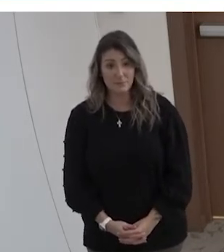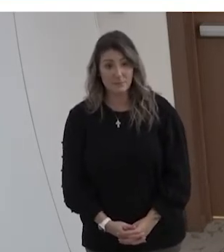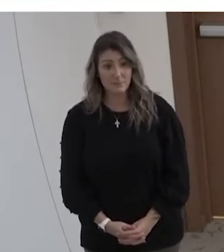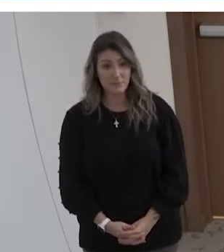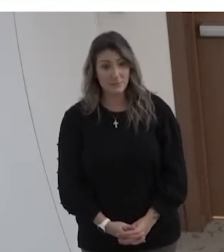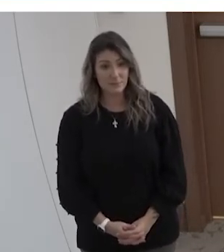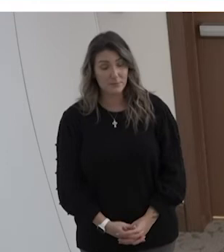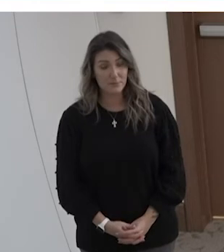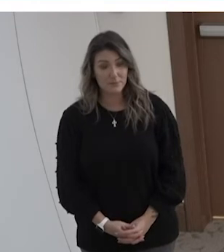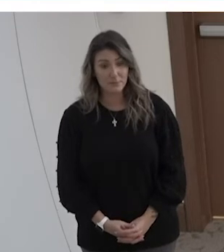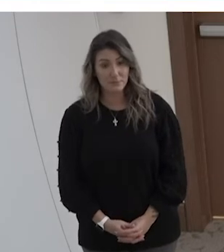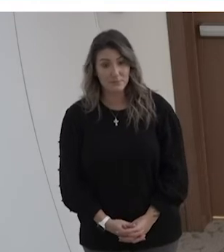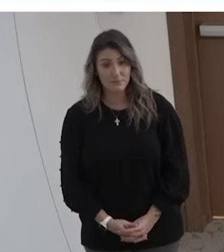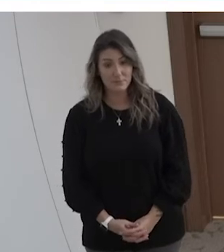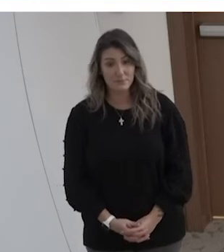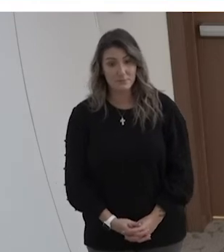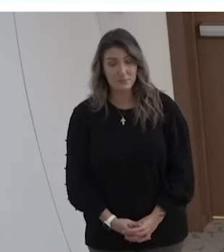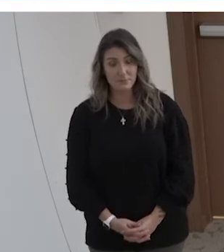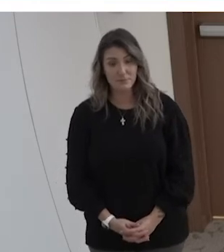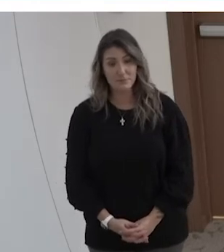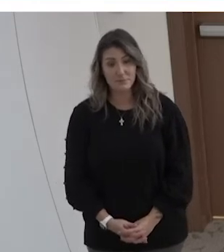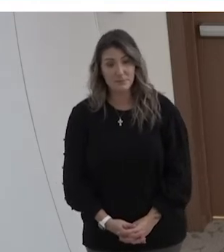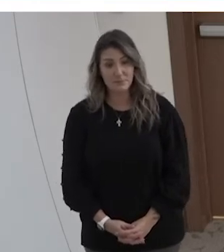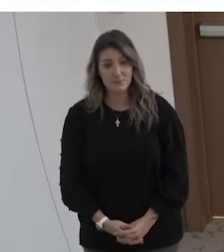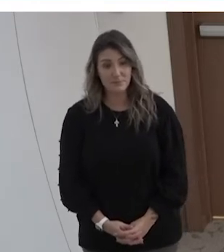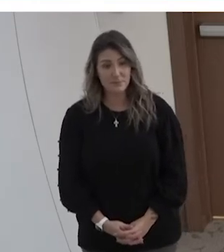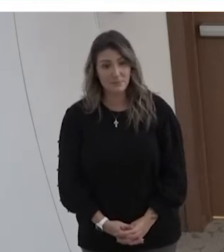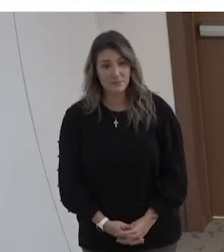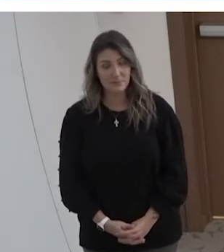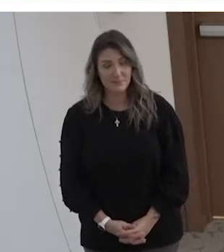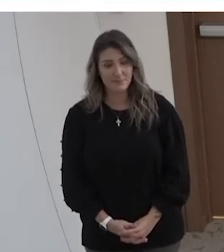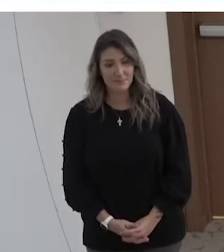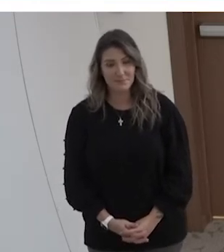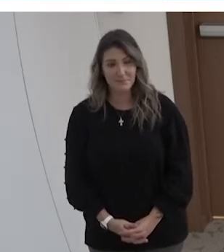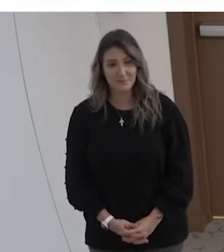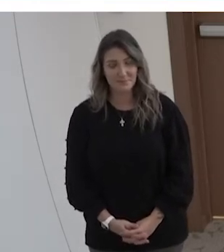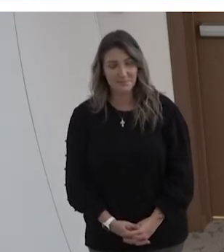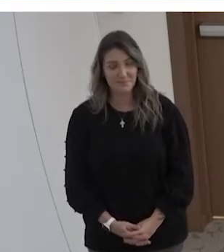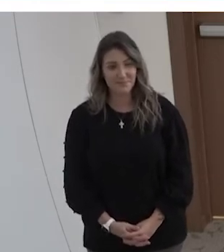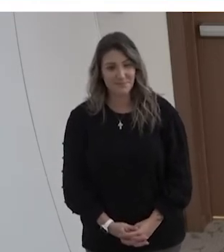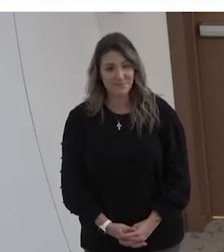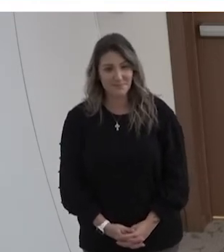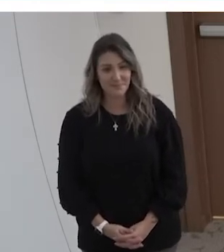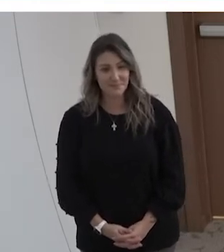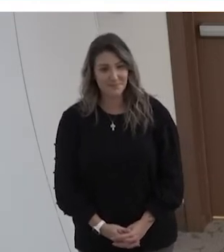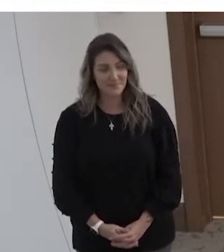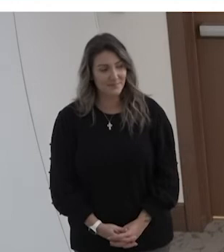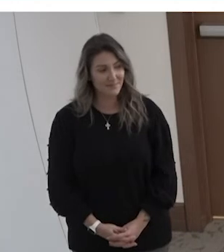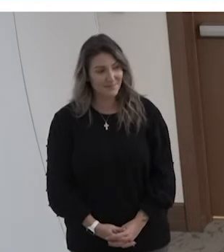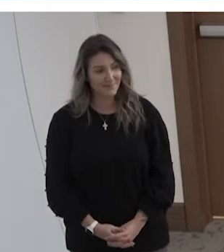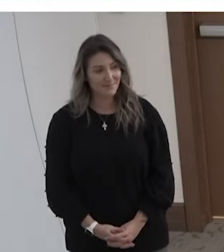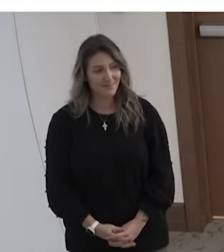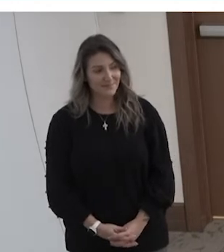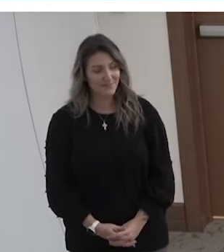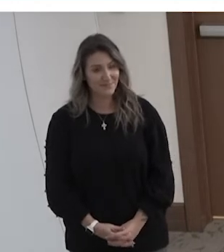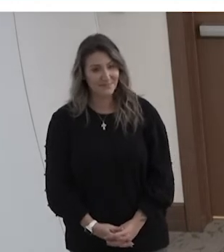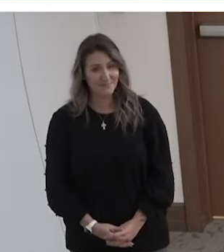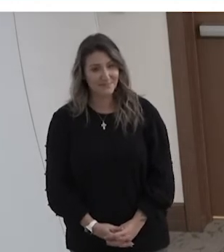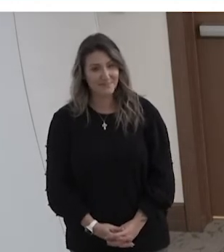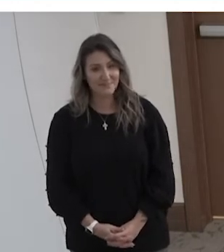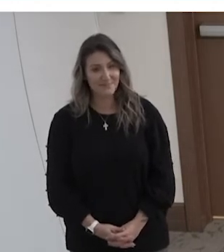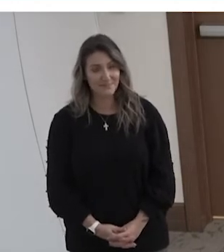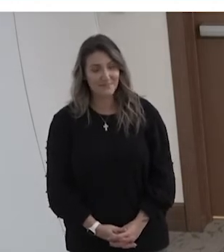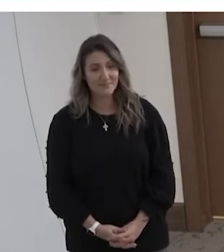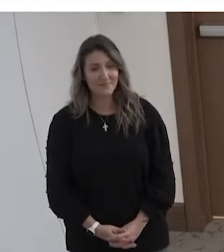el COVID-19 pueda tener esta inflamación en parte del músculo del